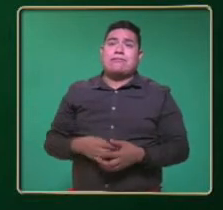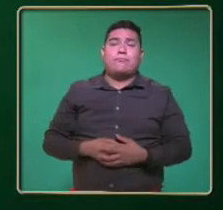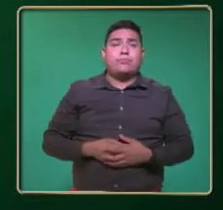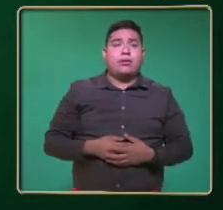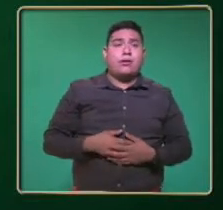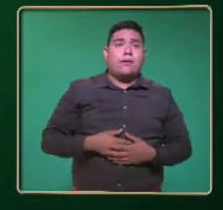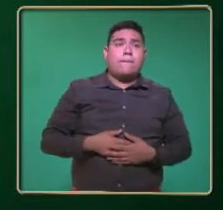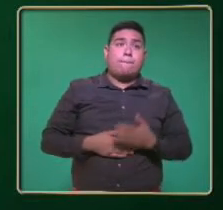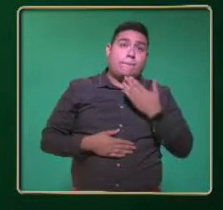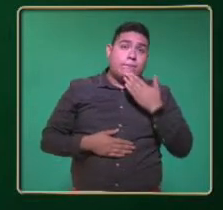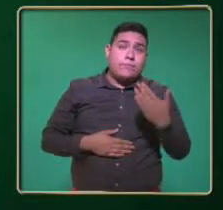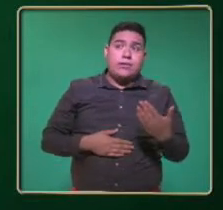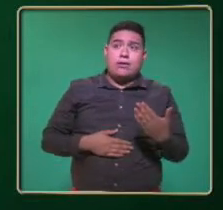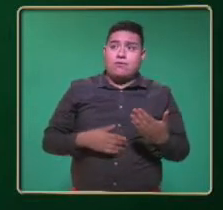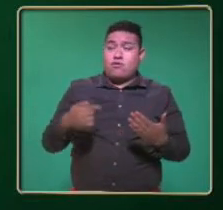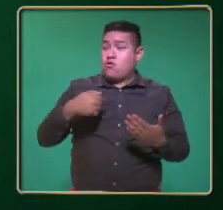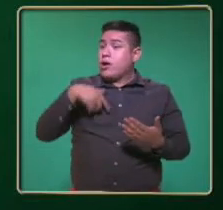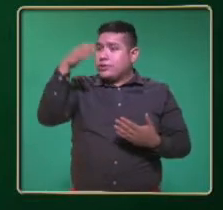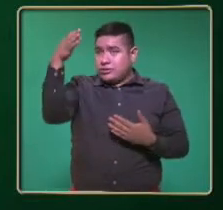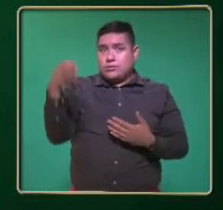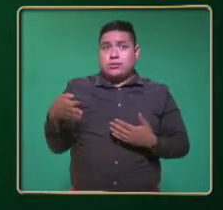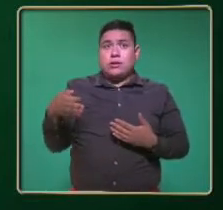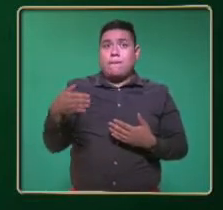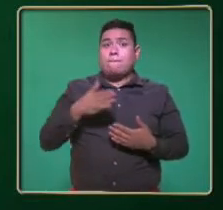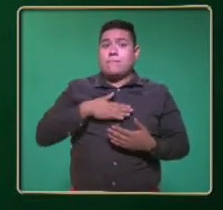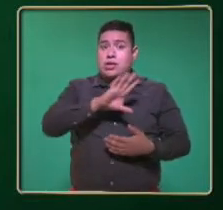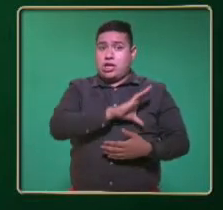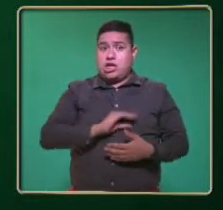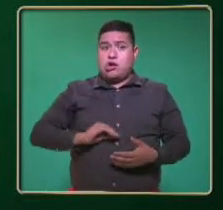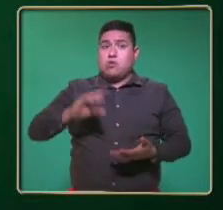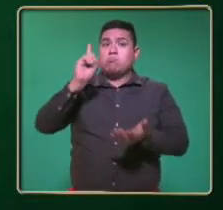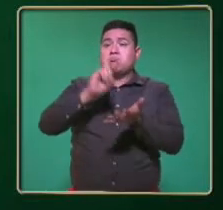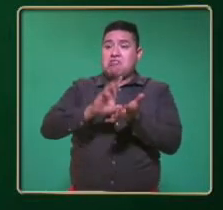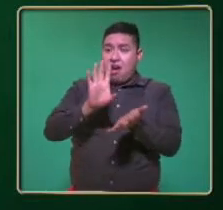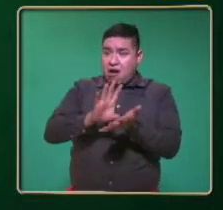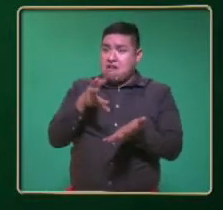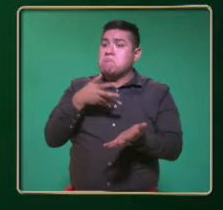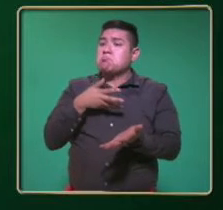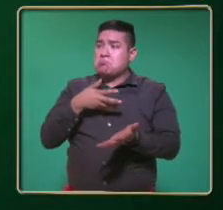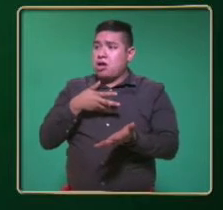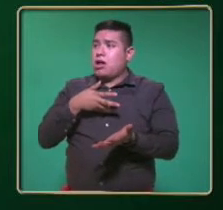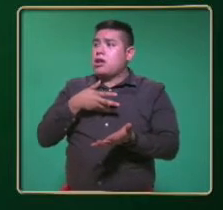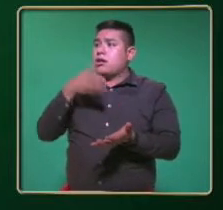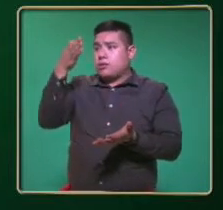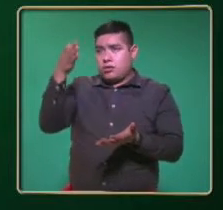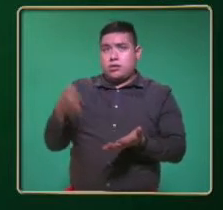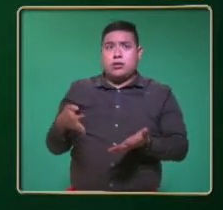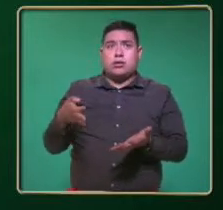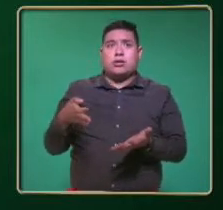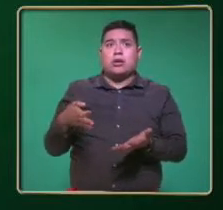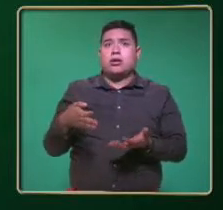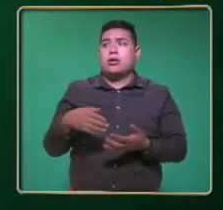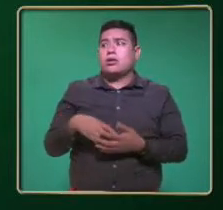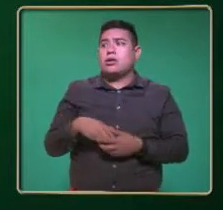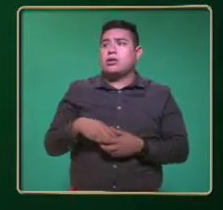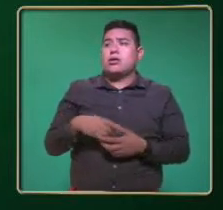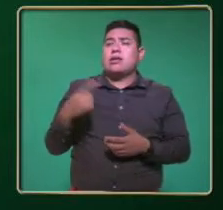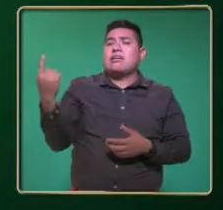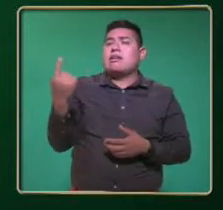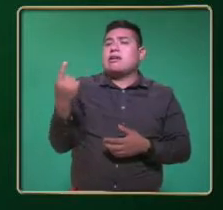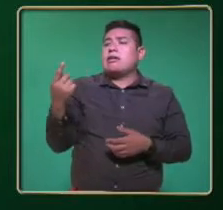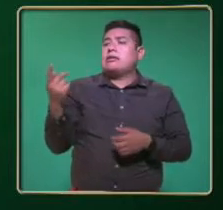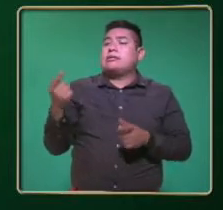Bueno, ya acepté, sé que mi hijo tiene una discapacidad, ¿qué es lo que